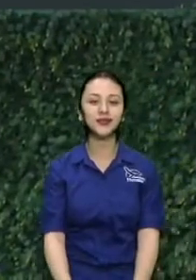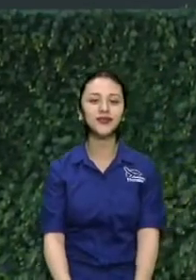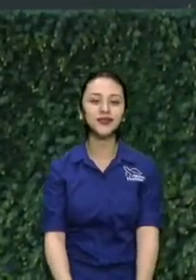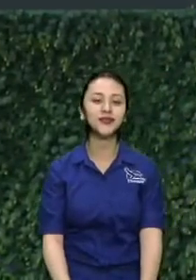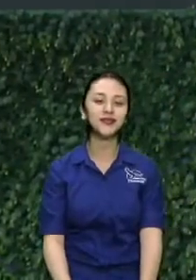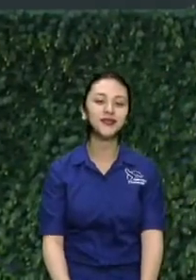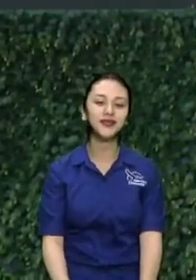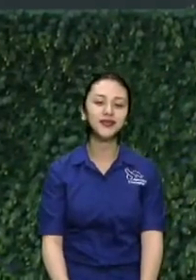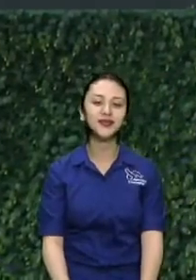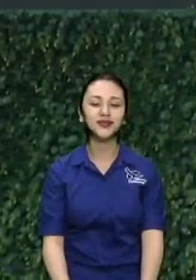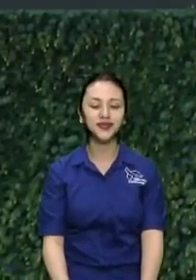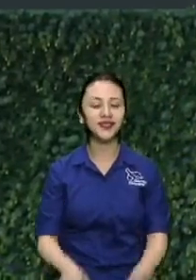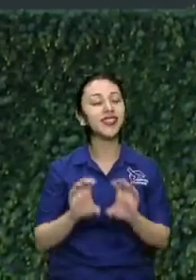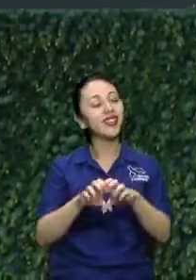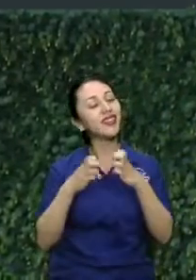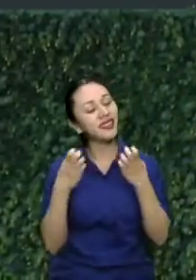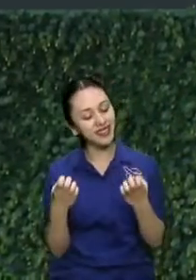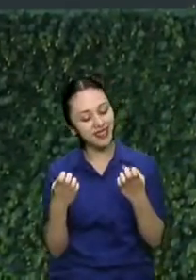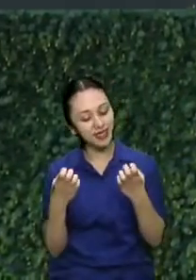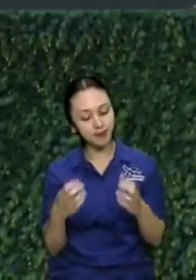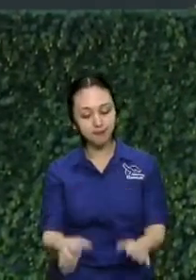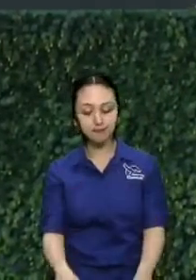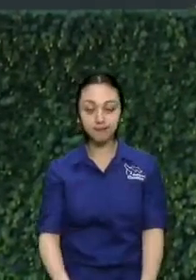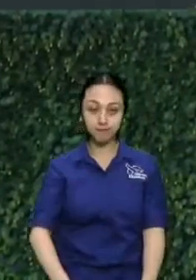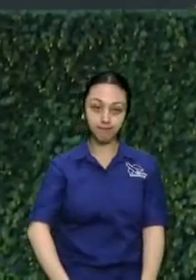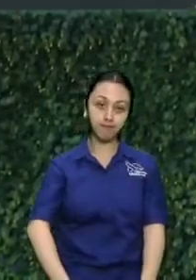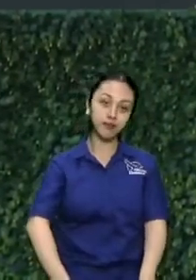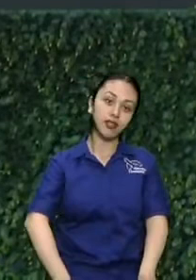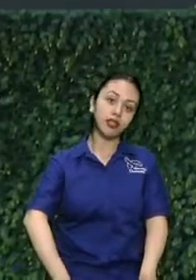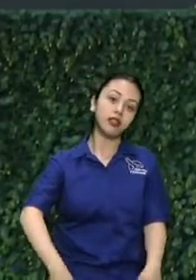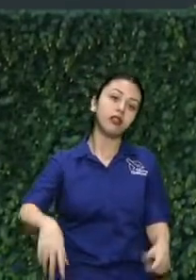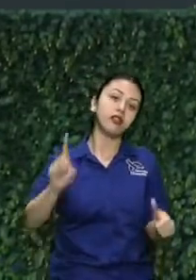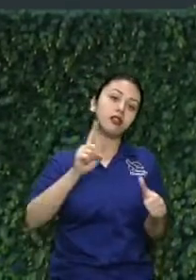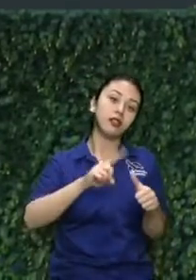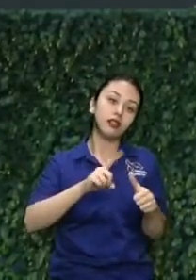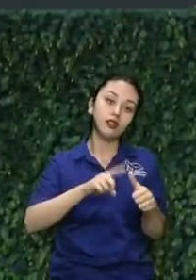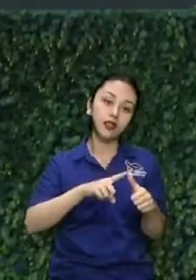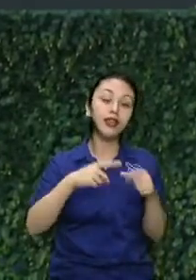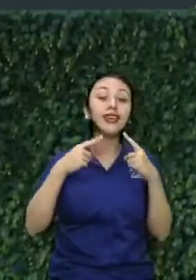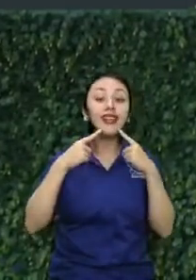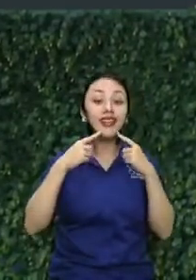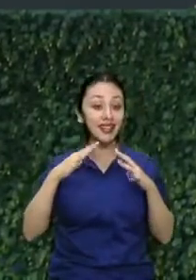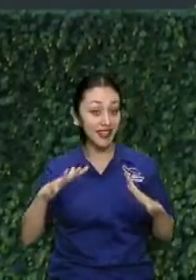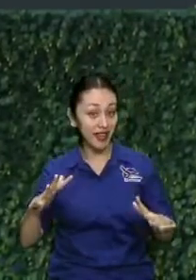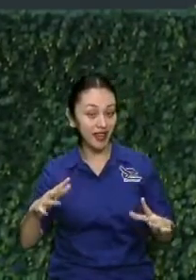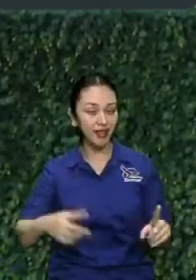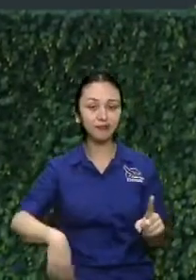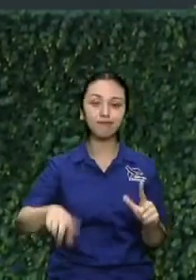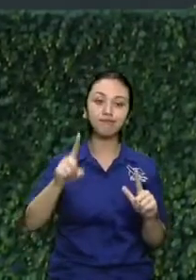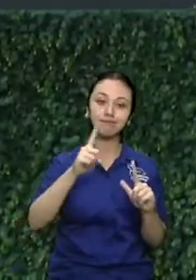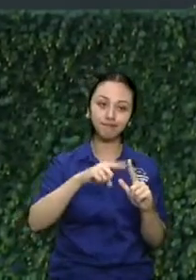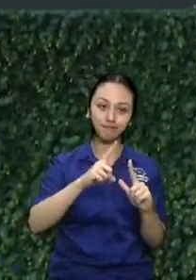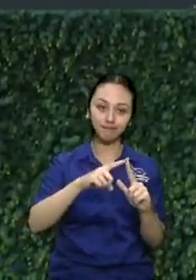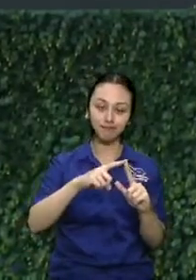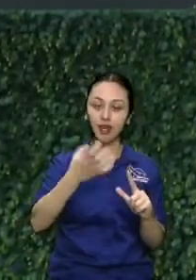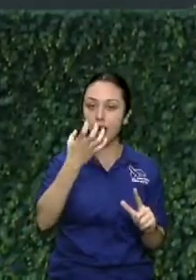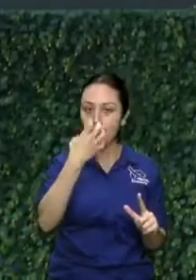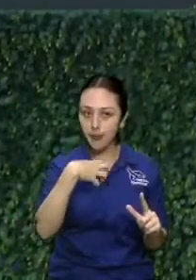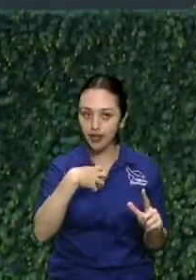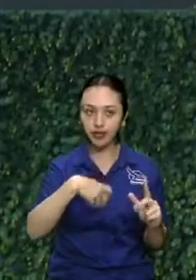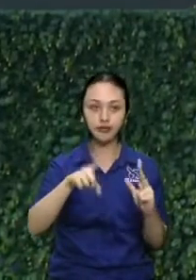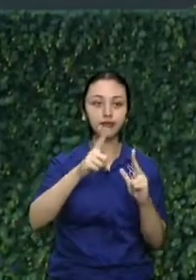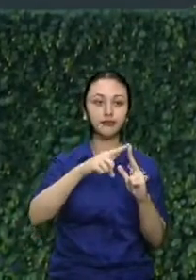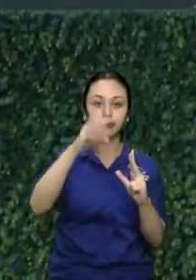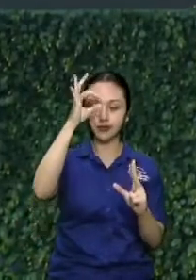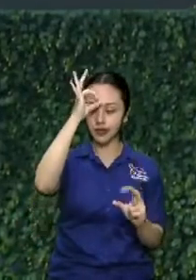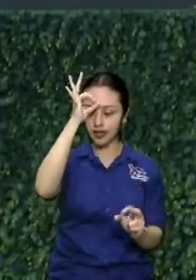Entonces, ya dijimos la sangre de Cristo, ya dijimos el pan, ya dijimos la fe, ahora los menores.